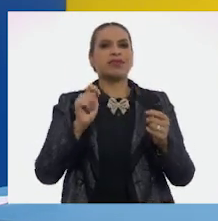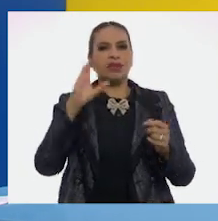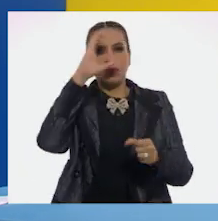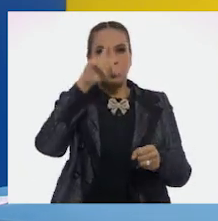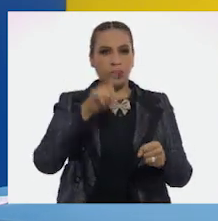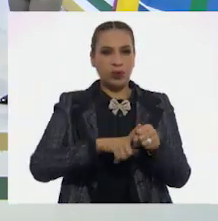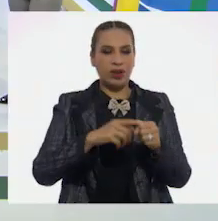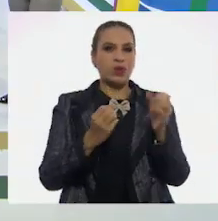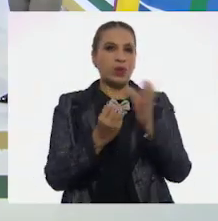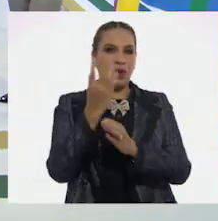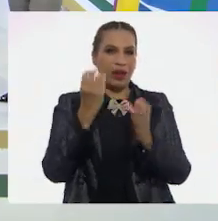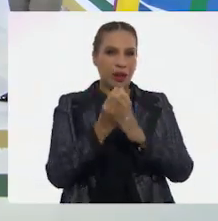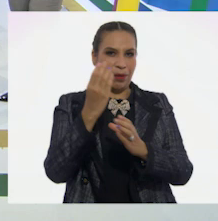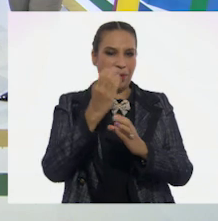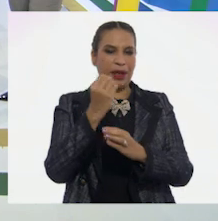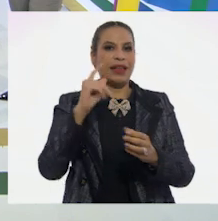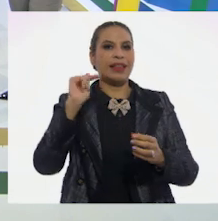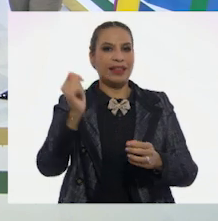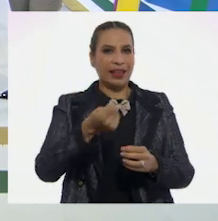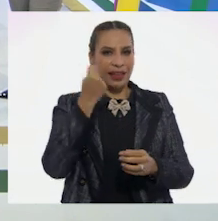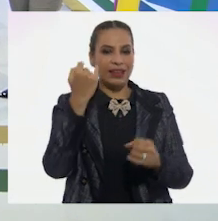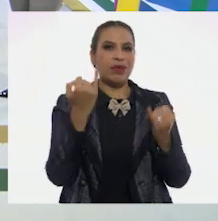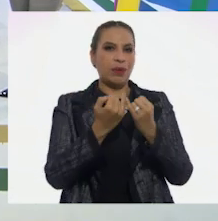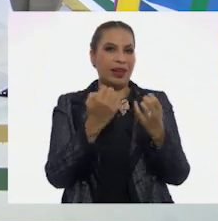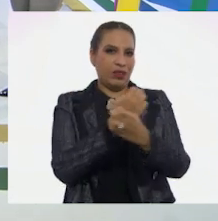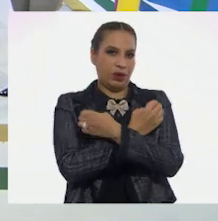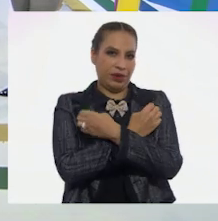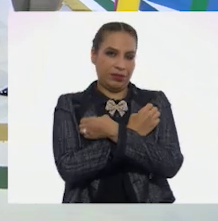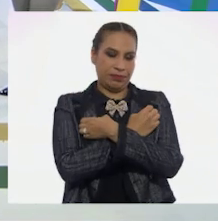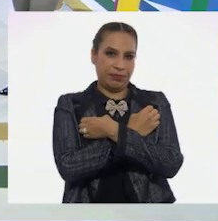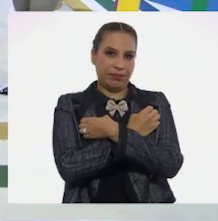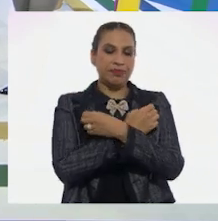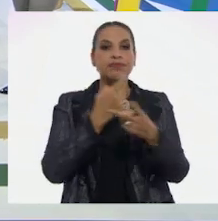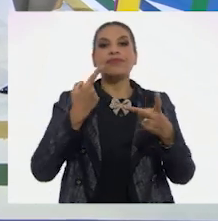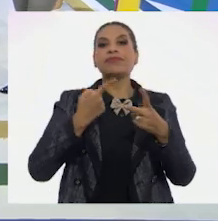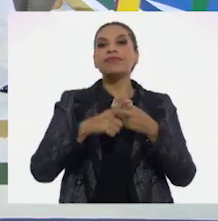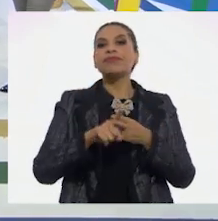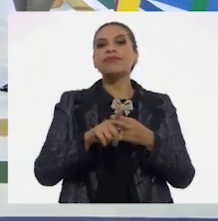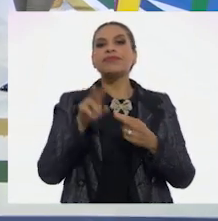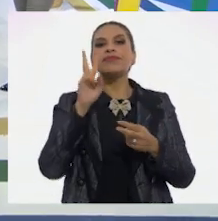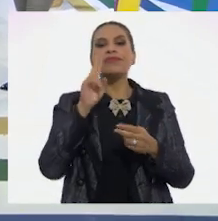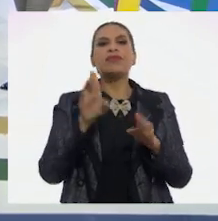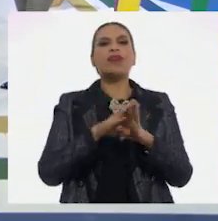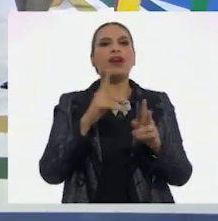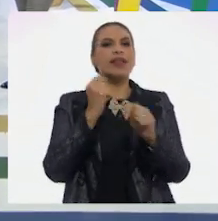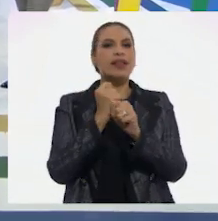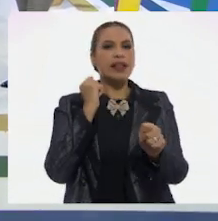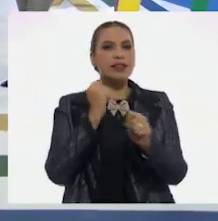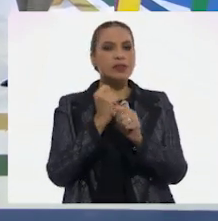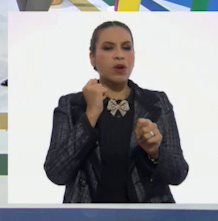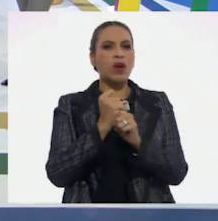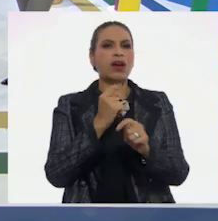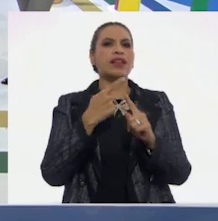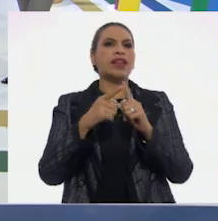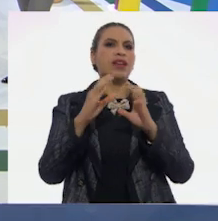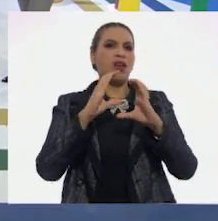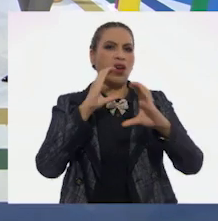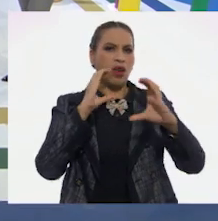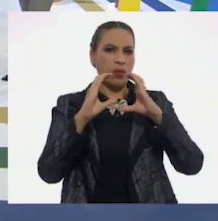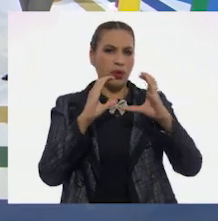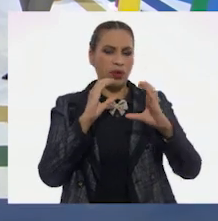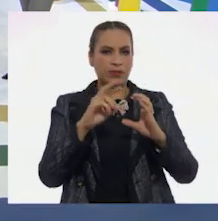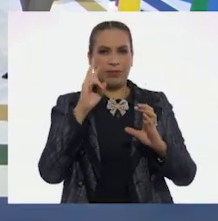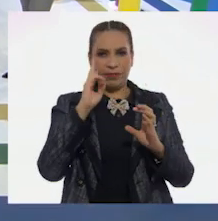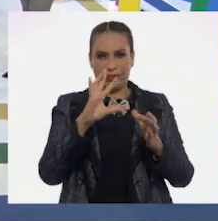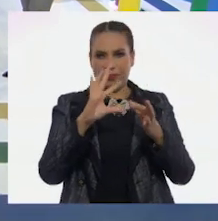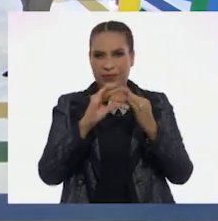como las innovaciones tecnológicas y la educación. Empecemos por revisar el transporte y las telecomunicaciones. Ya